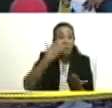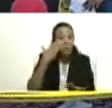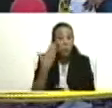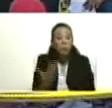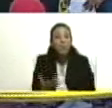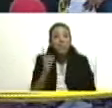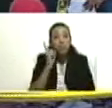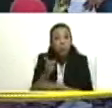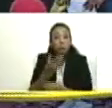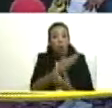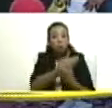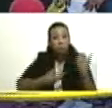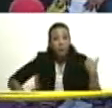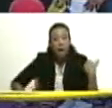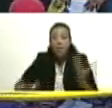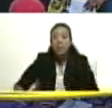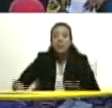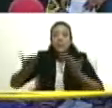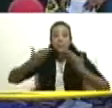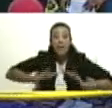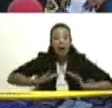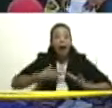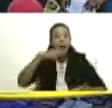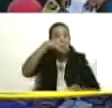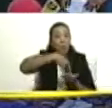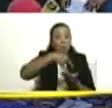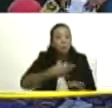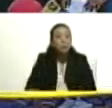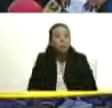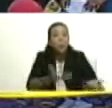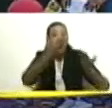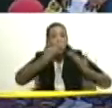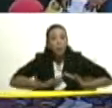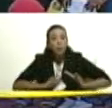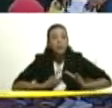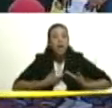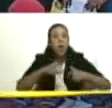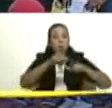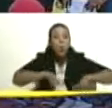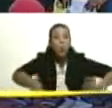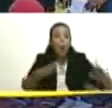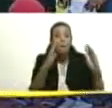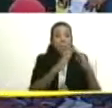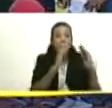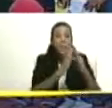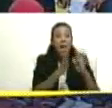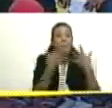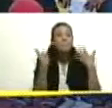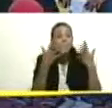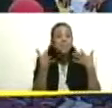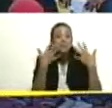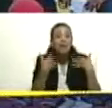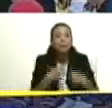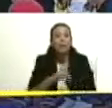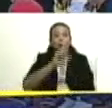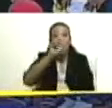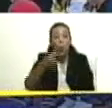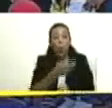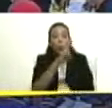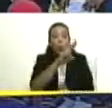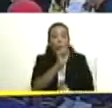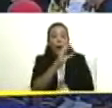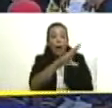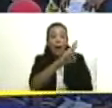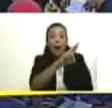preside, nos trae hoy a Carabobo y nos trae hoy a esta urbanización Brisas de Guacara.